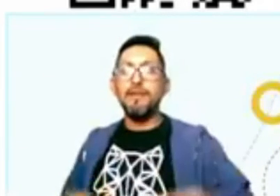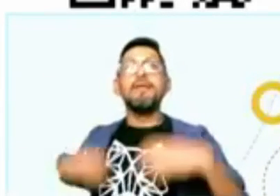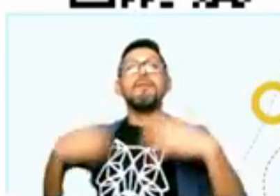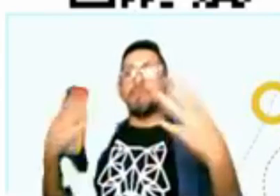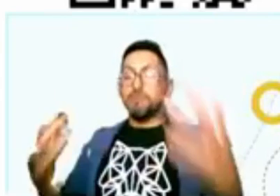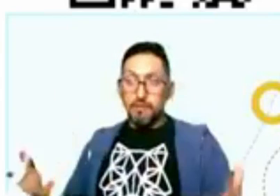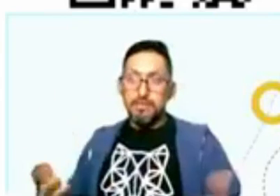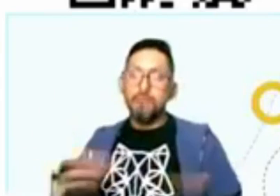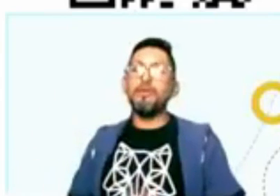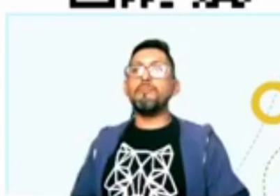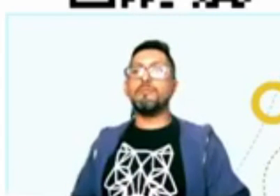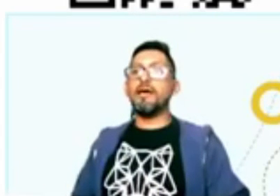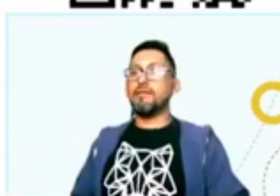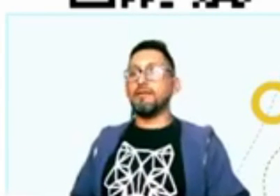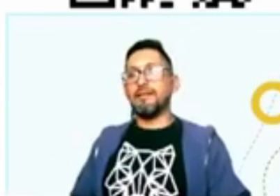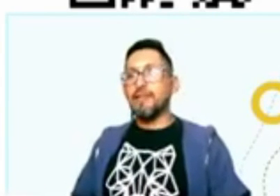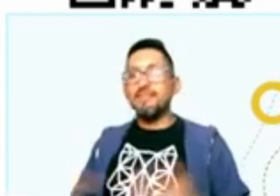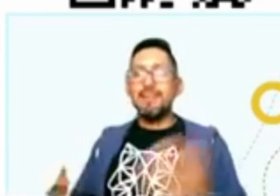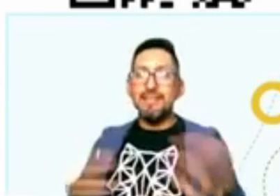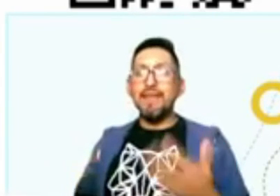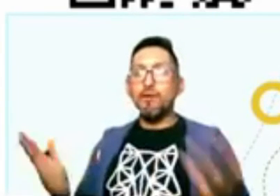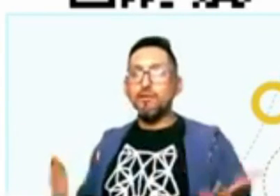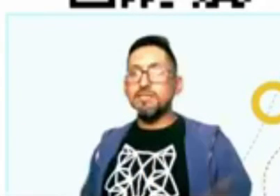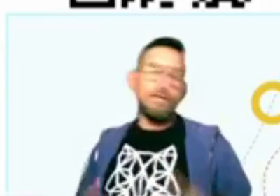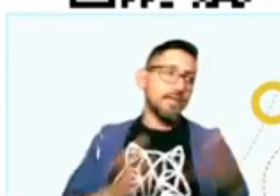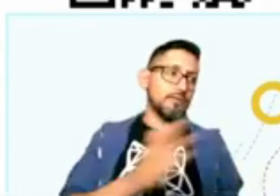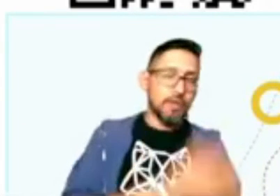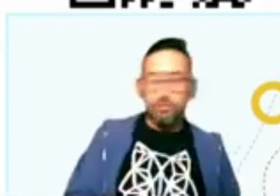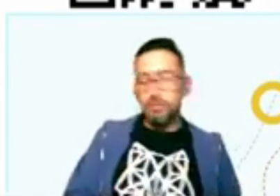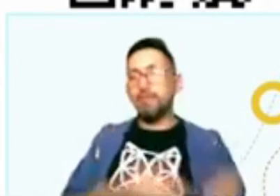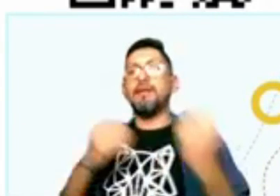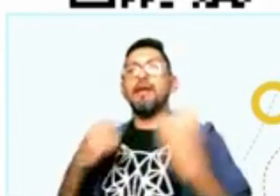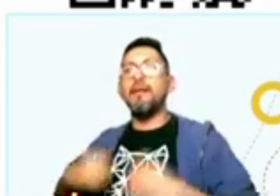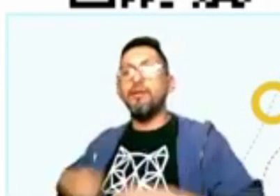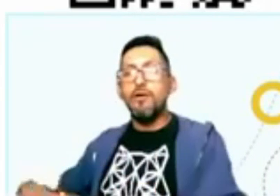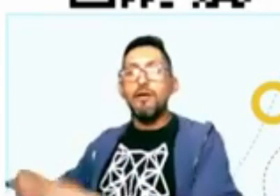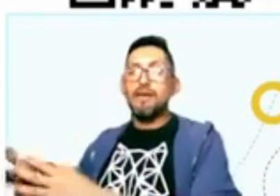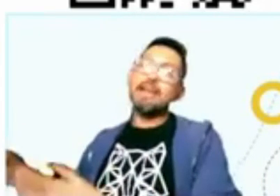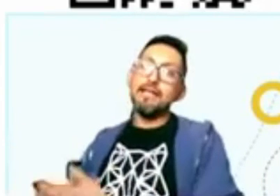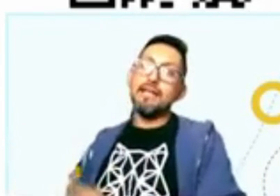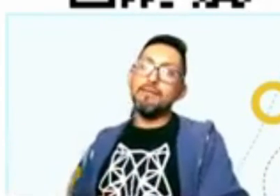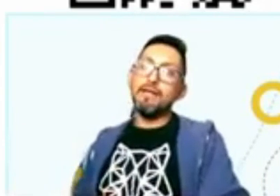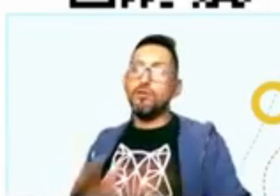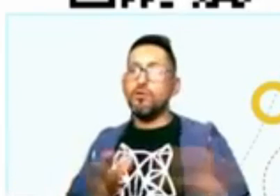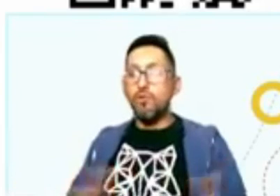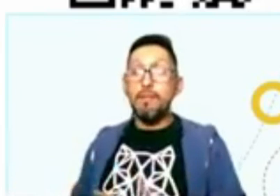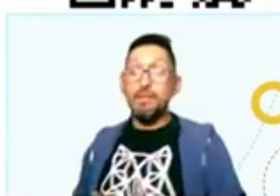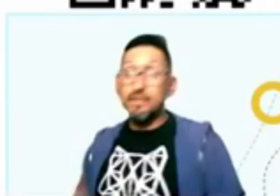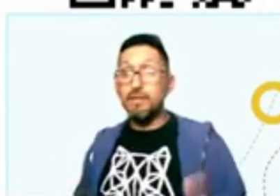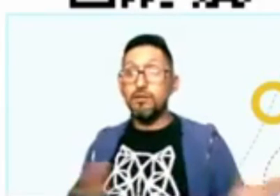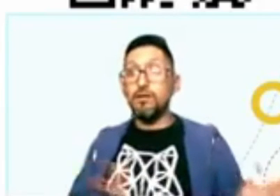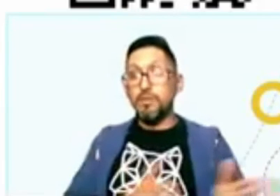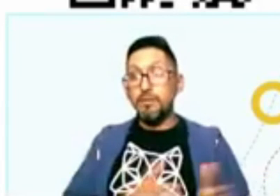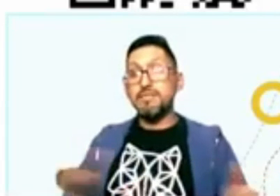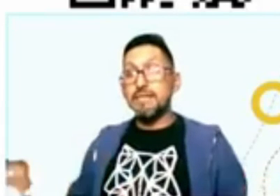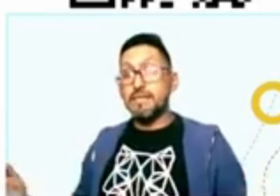una bodega, pues les apoyamos a tratar de darle la mejor salida, turnarlos al veterinario, hacer la liberación o el